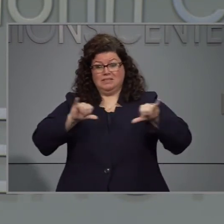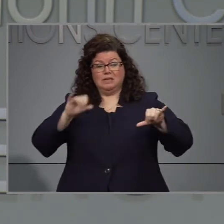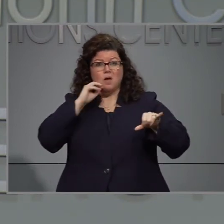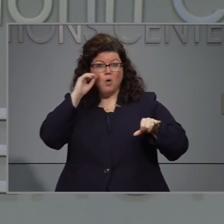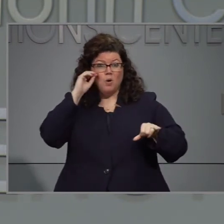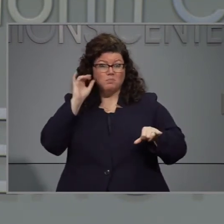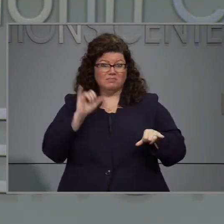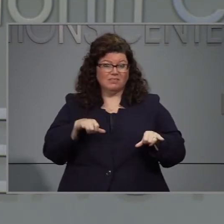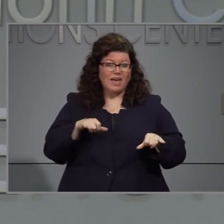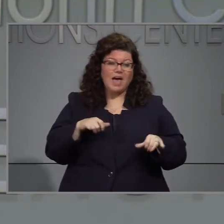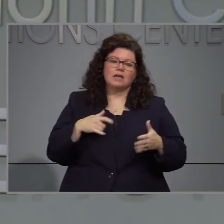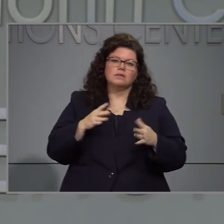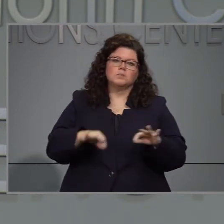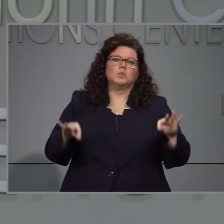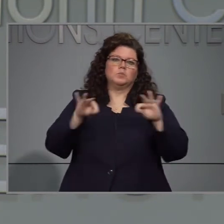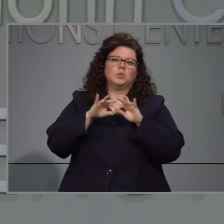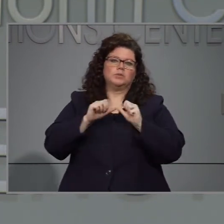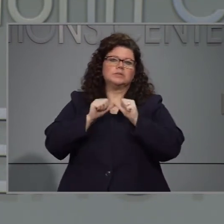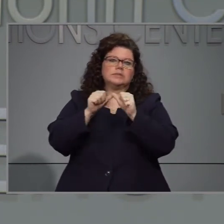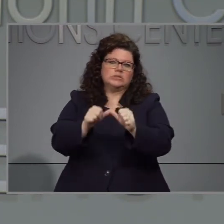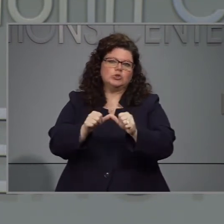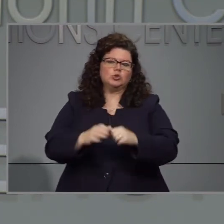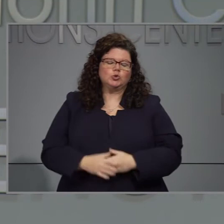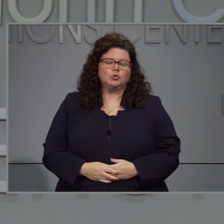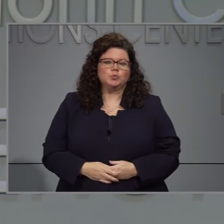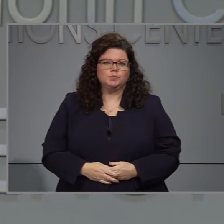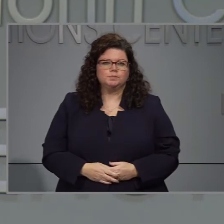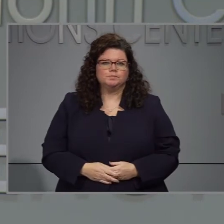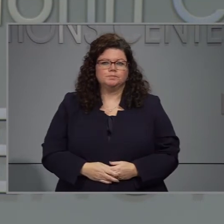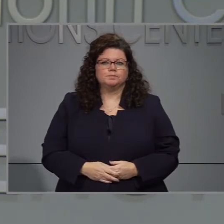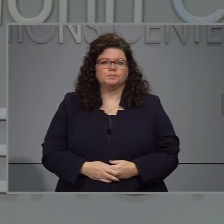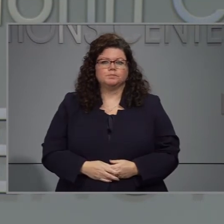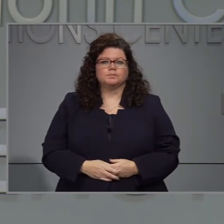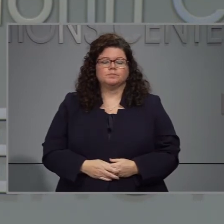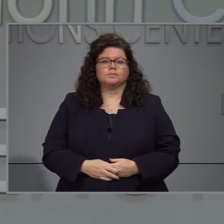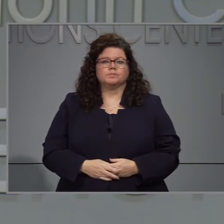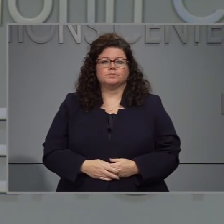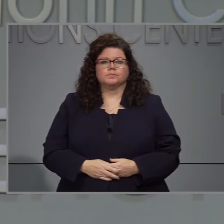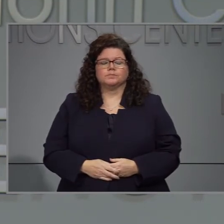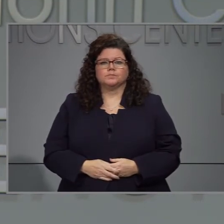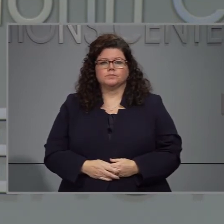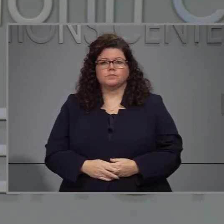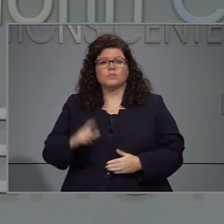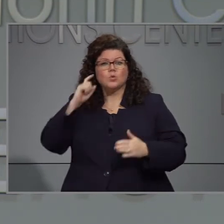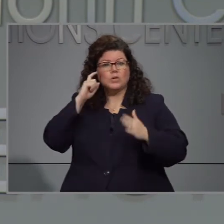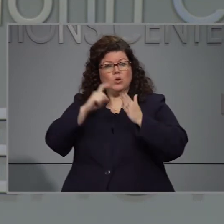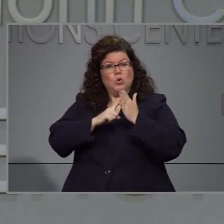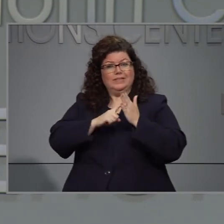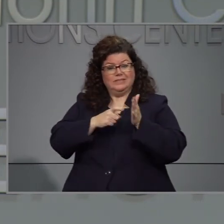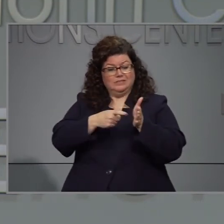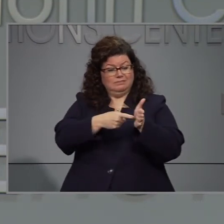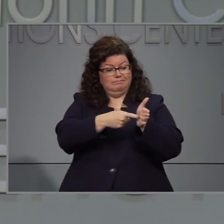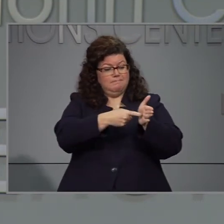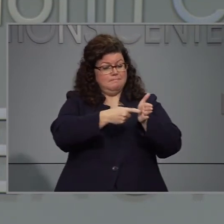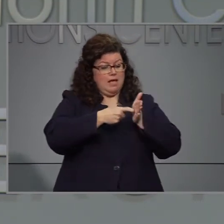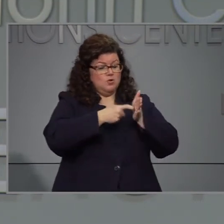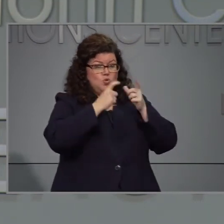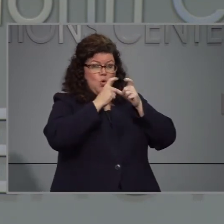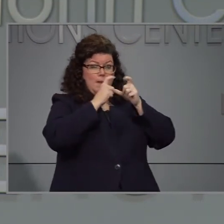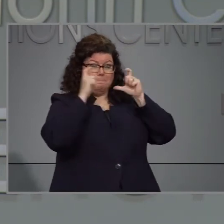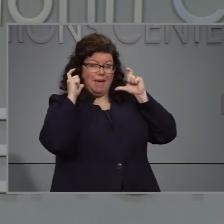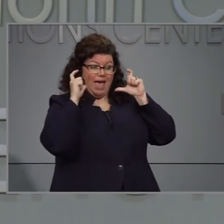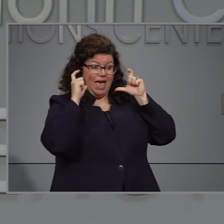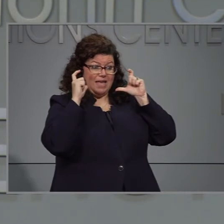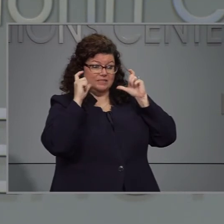seguros en casa nos va a ayudar con esto. También estamos viendo que se están estabilizando las